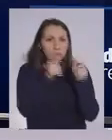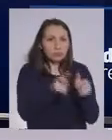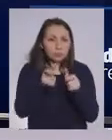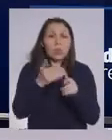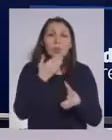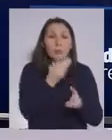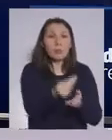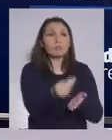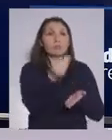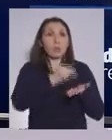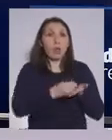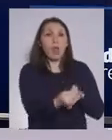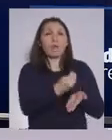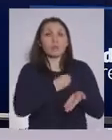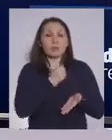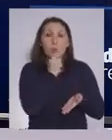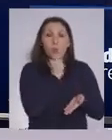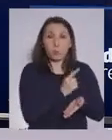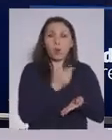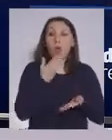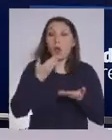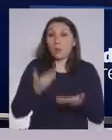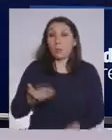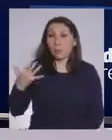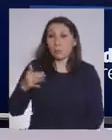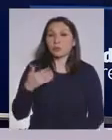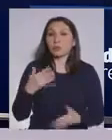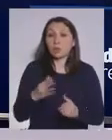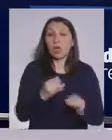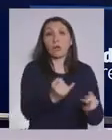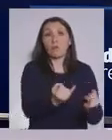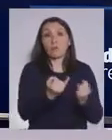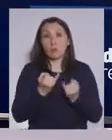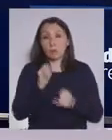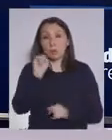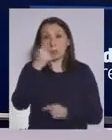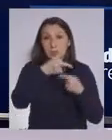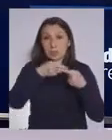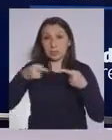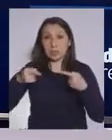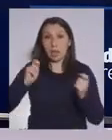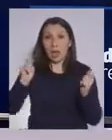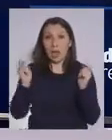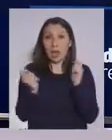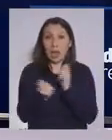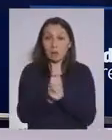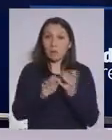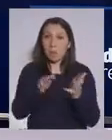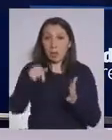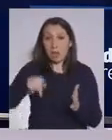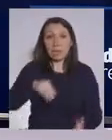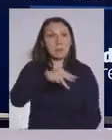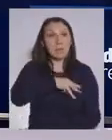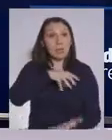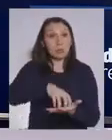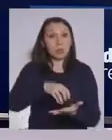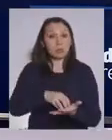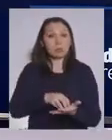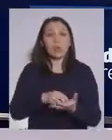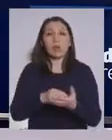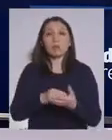denuncia muy importante señalar que hoy día se han recibido en esta primera semana de la etapa de transición al menos la región metropolitana